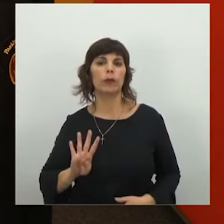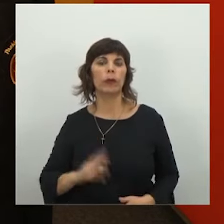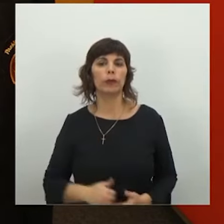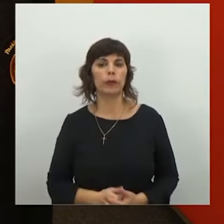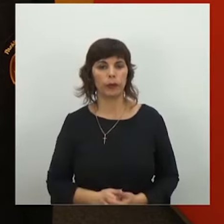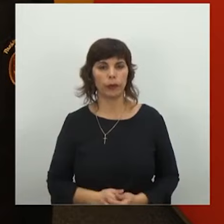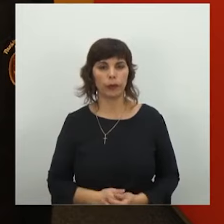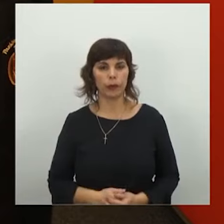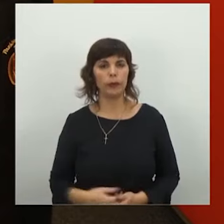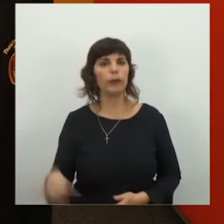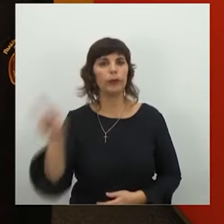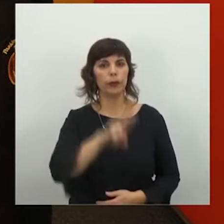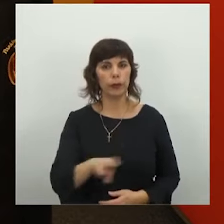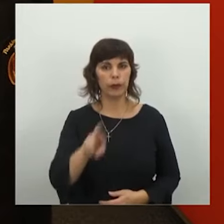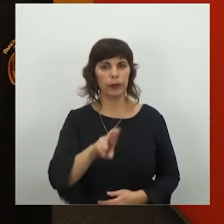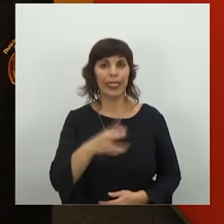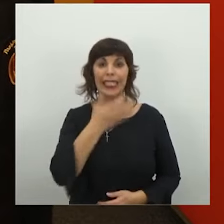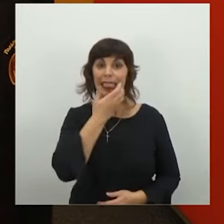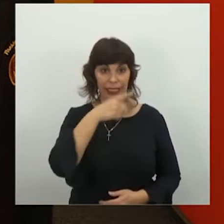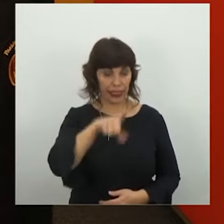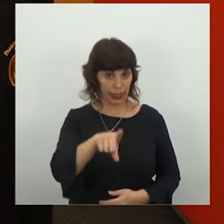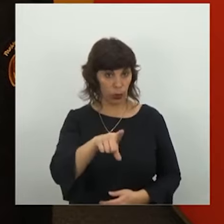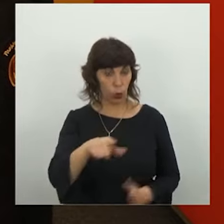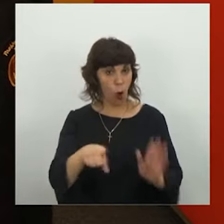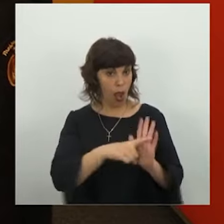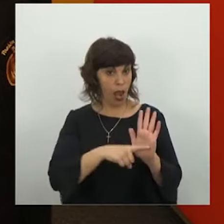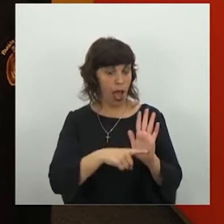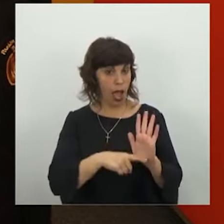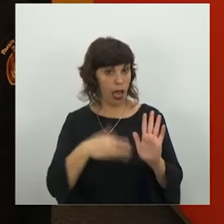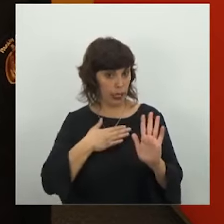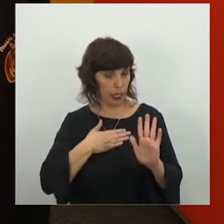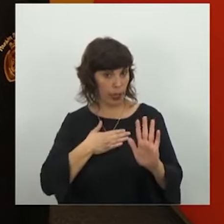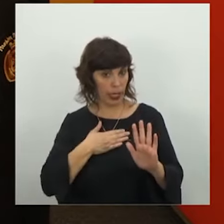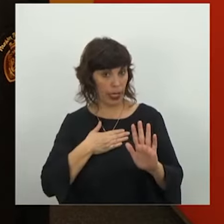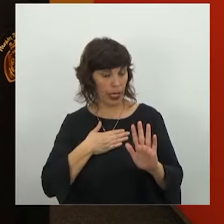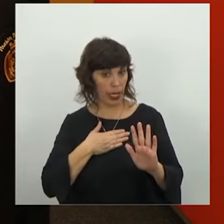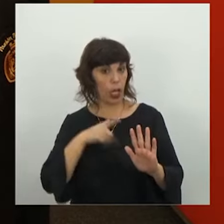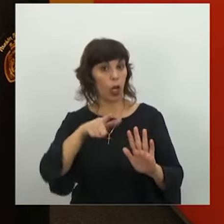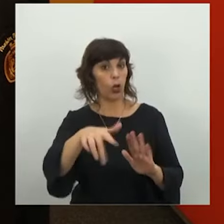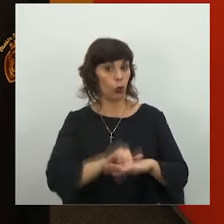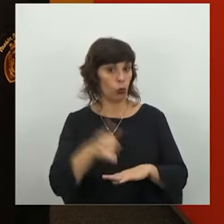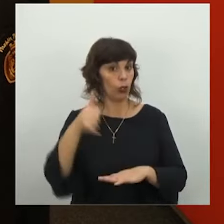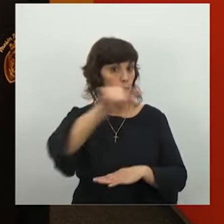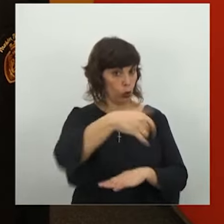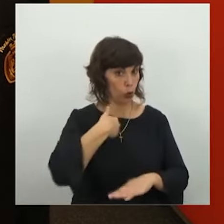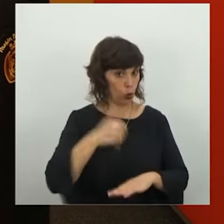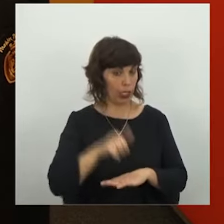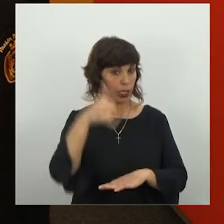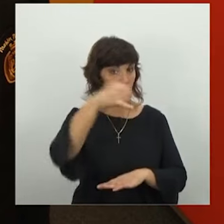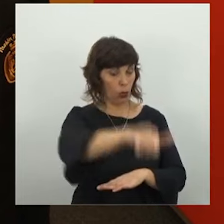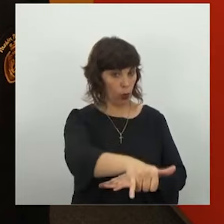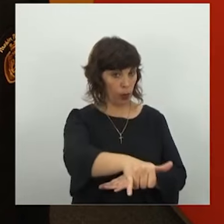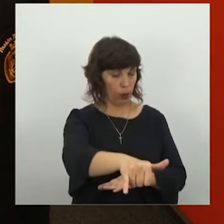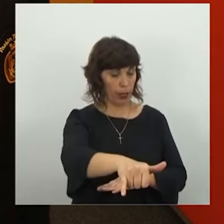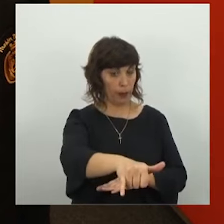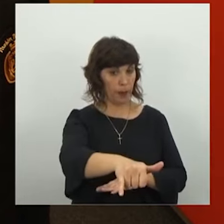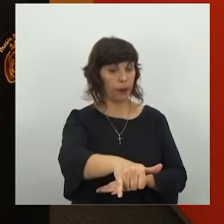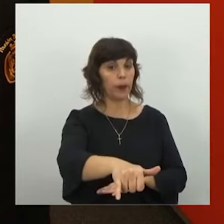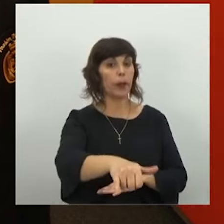629-614-174. Repito, si tú deseas recibir los versículos del Antiguo y del Nuevo Testamento sobre la